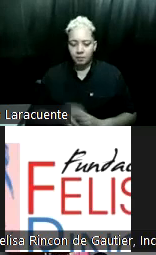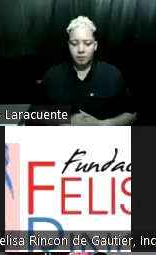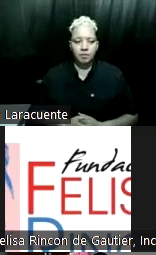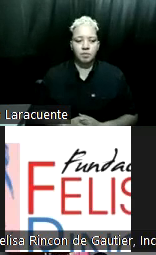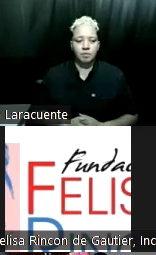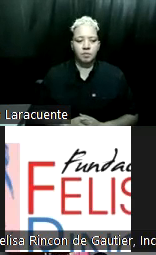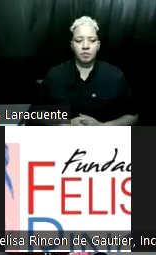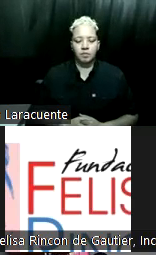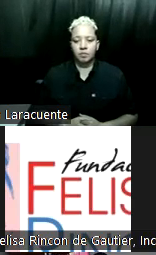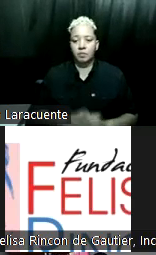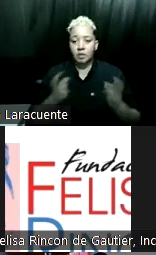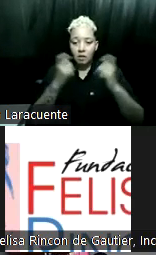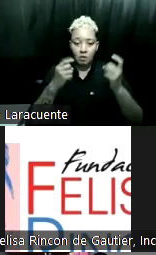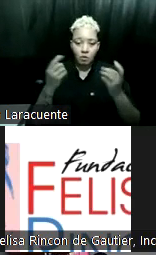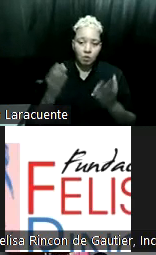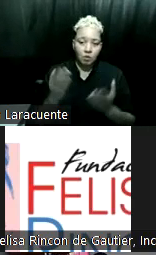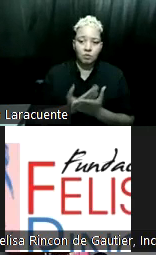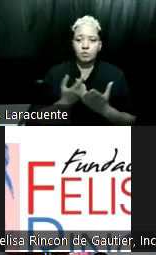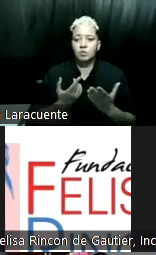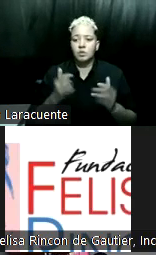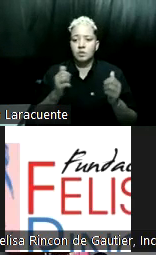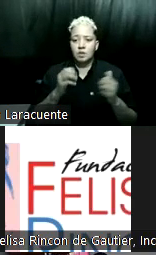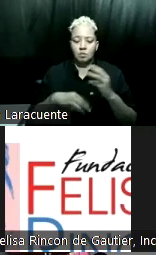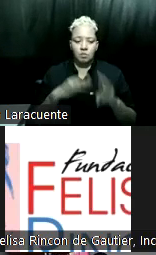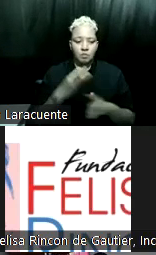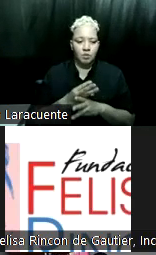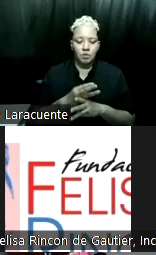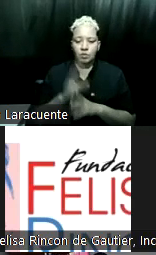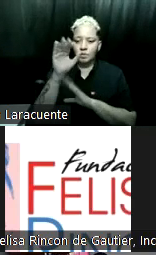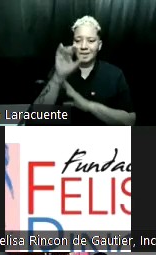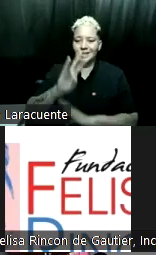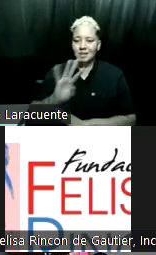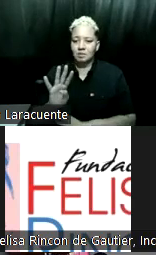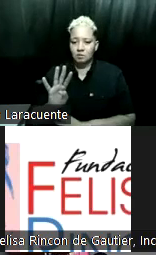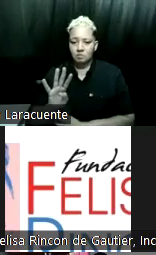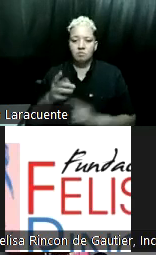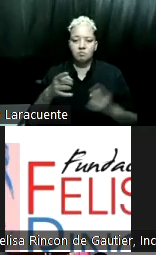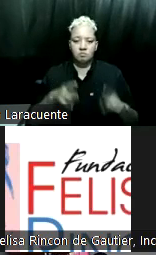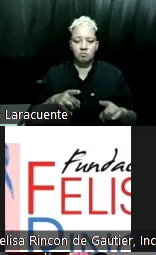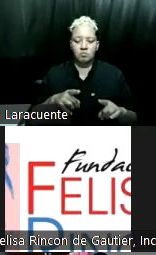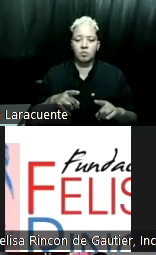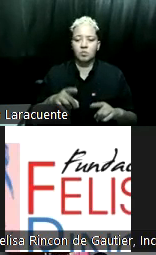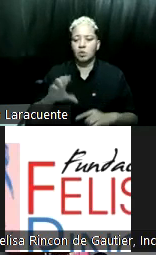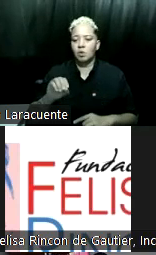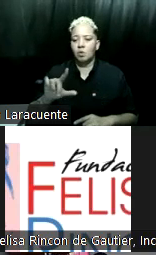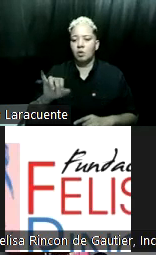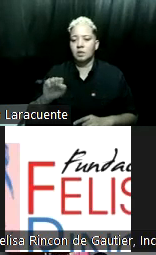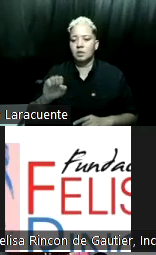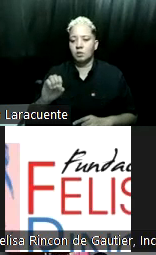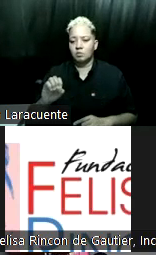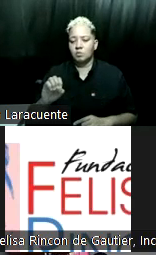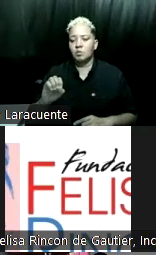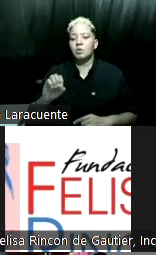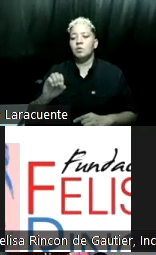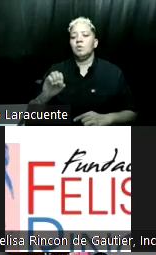de inauguración del evento del Mundo Básquet 74 se llevó a cabo en el Coliseo, con un magno